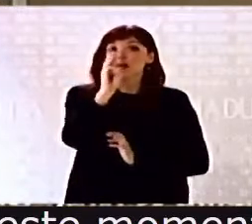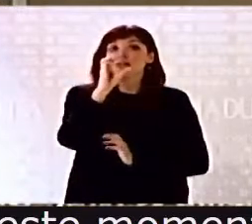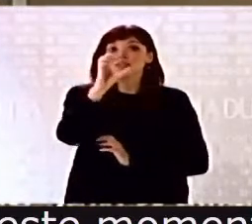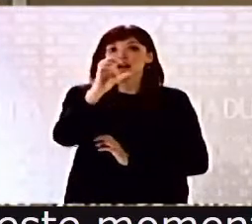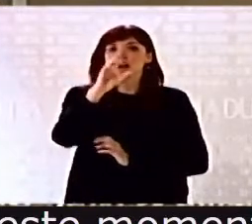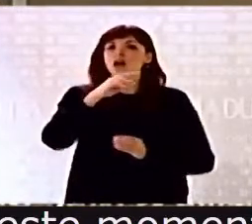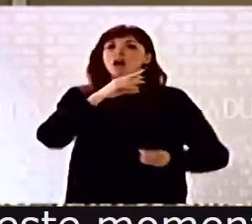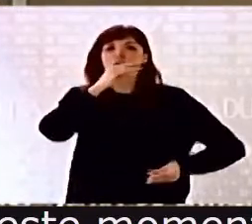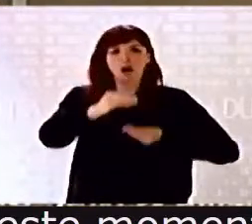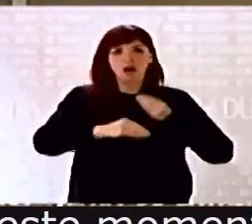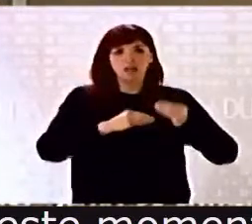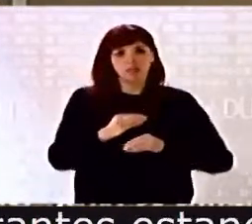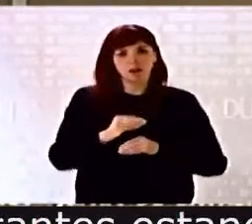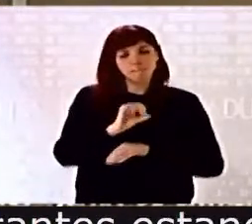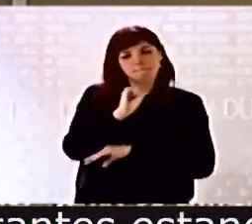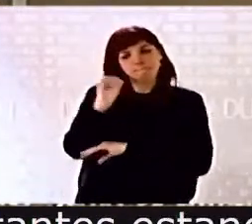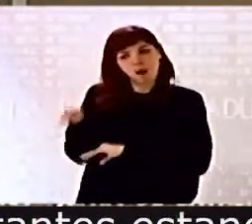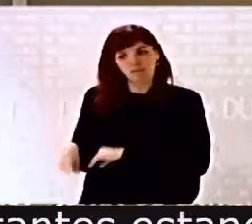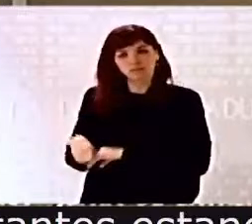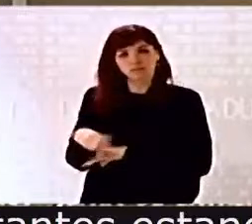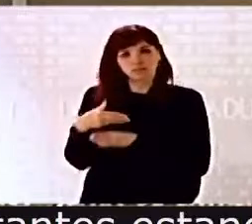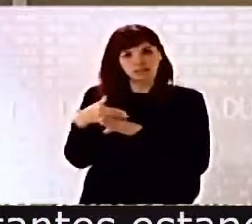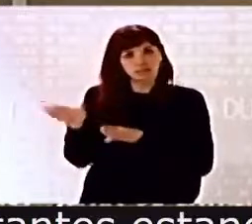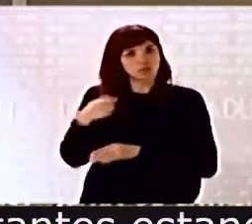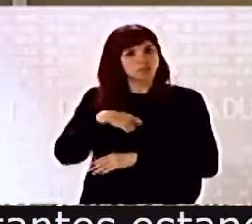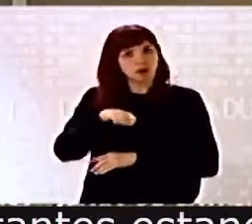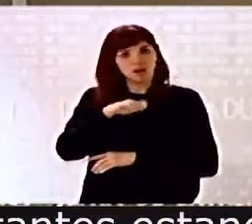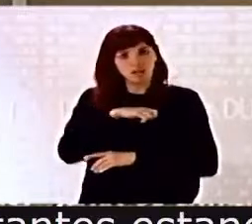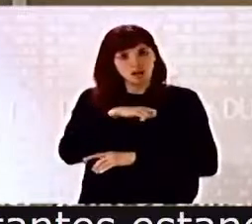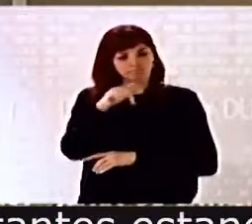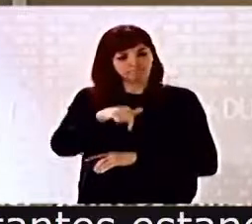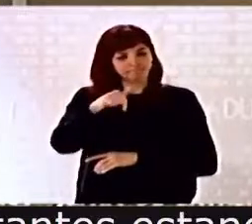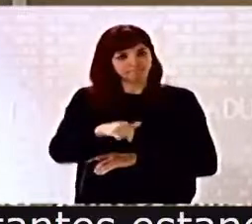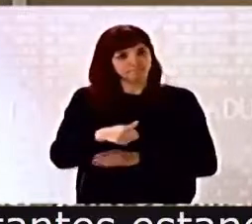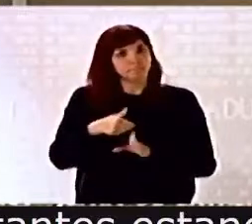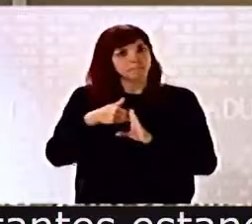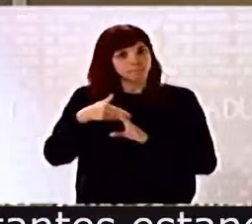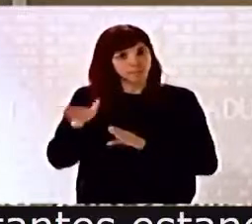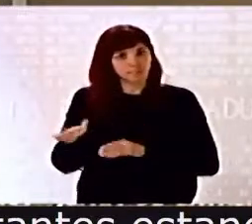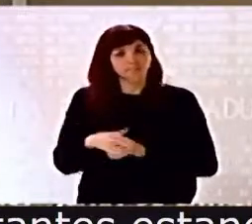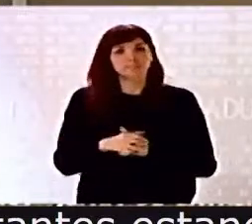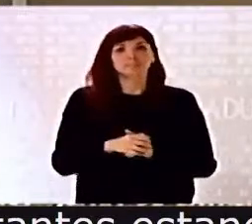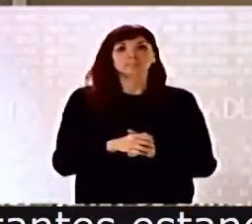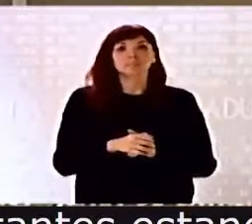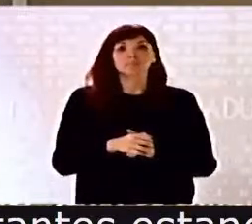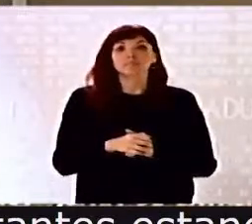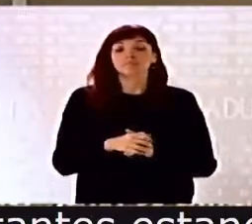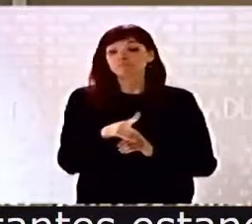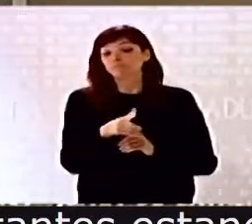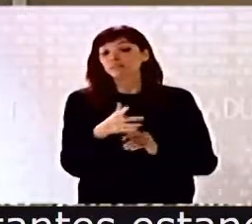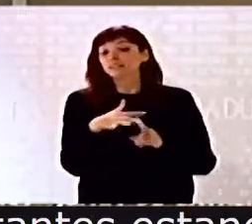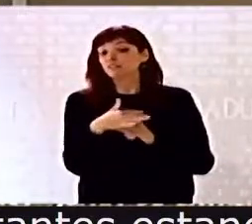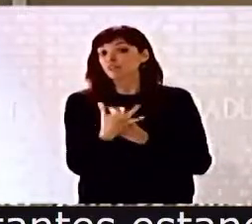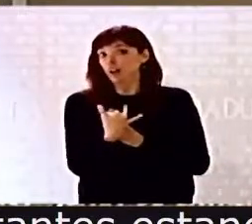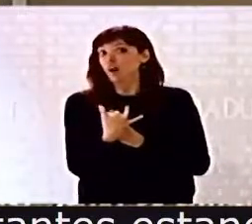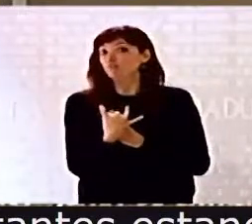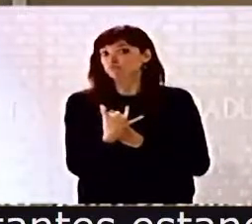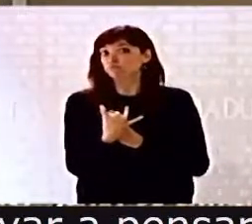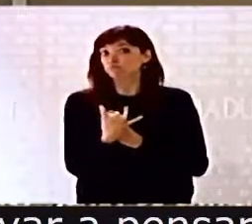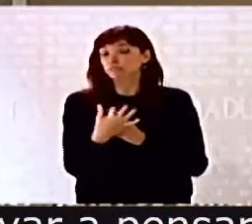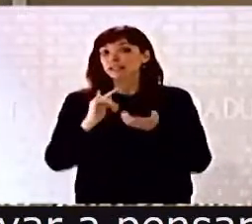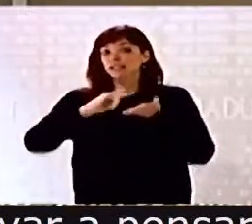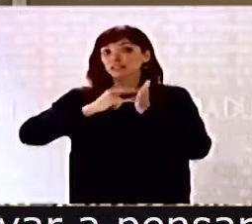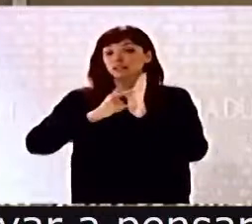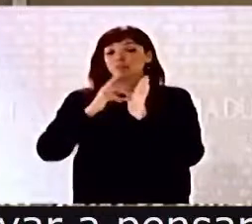estando por encima de la media del país, nos debe llevar a pensar que el sistema de rastreo está